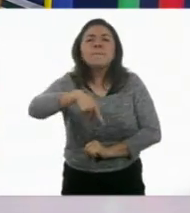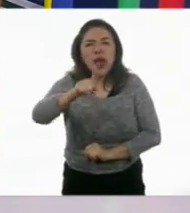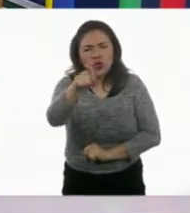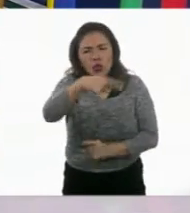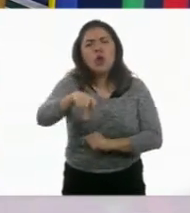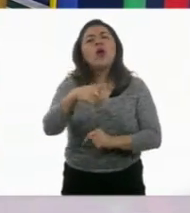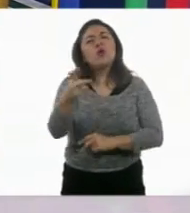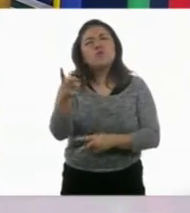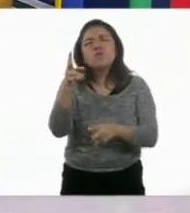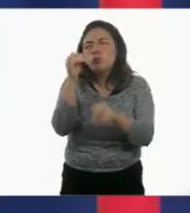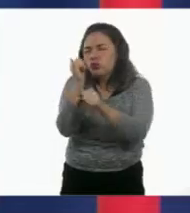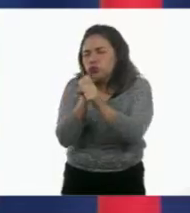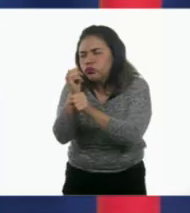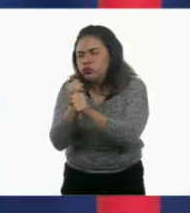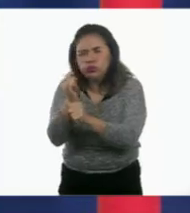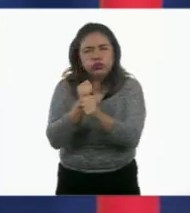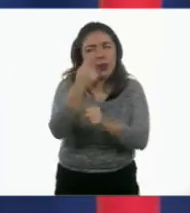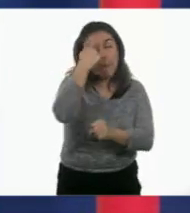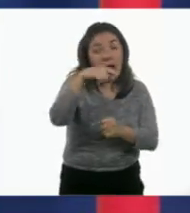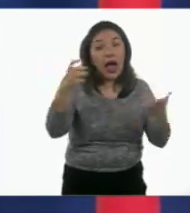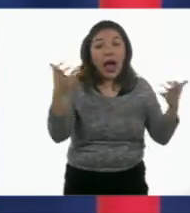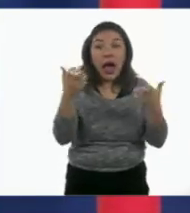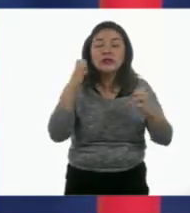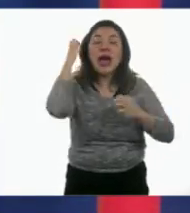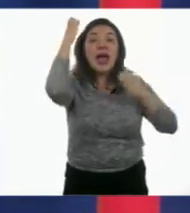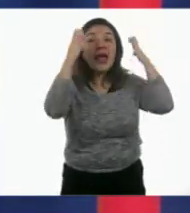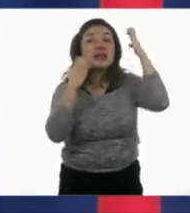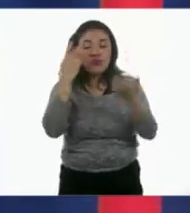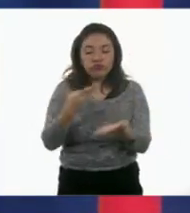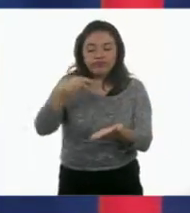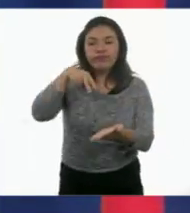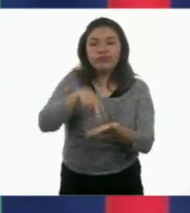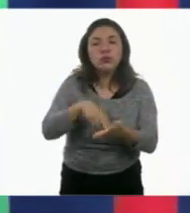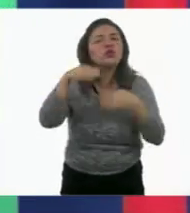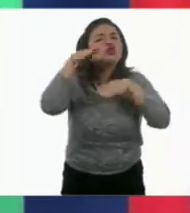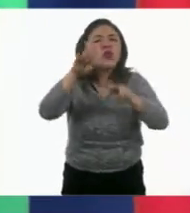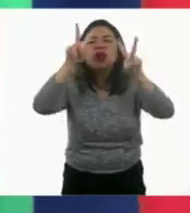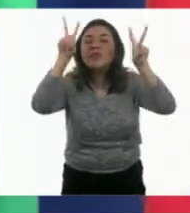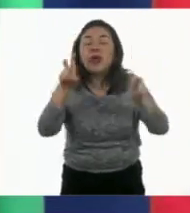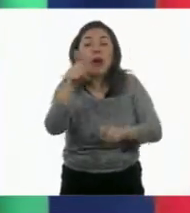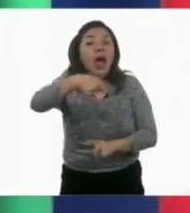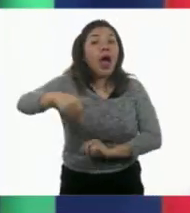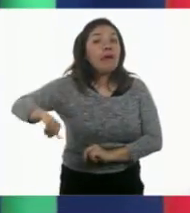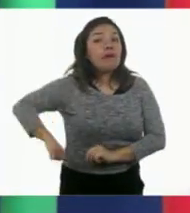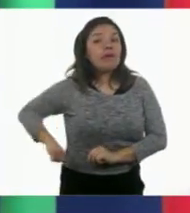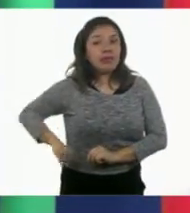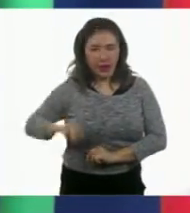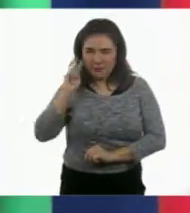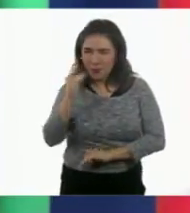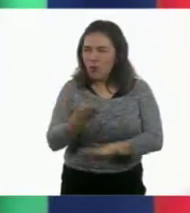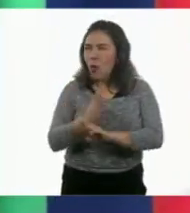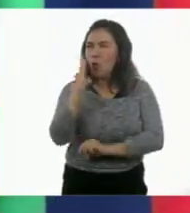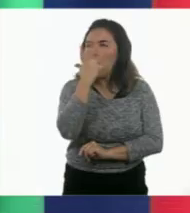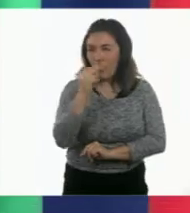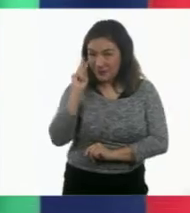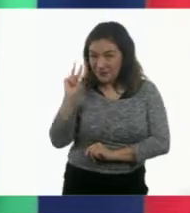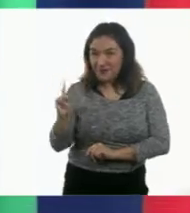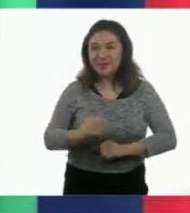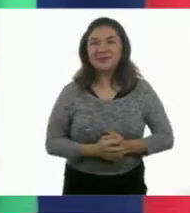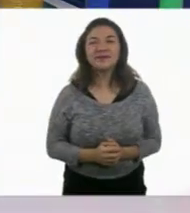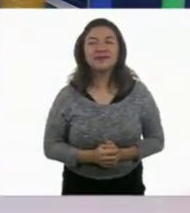a reunir información para realizar una exposición sobre un tema de interés. Vas a ver qué bonito nos va a quedar.